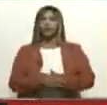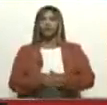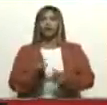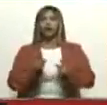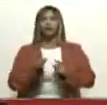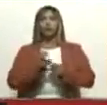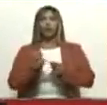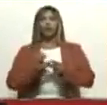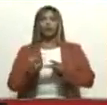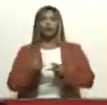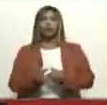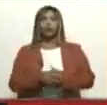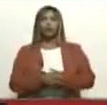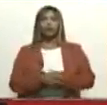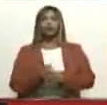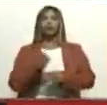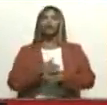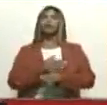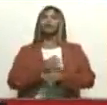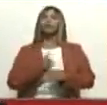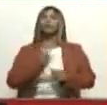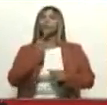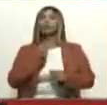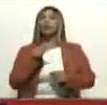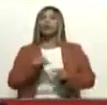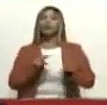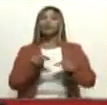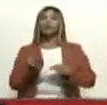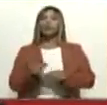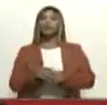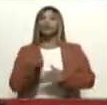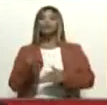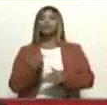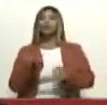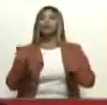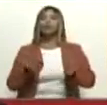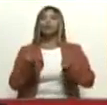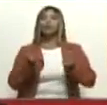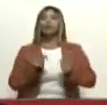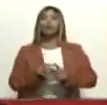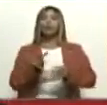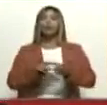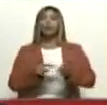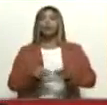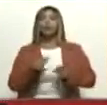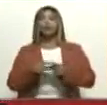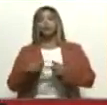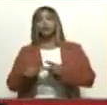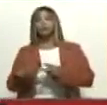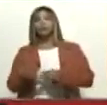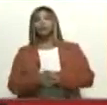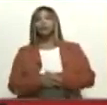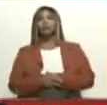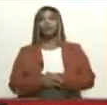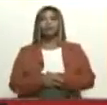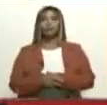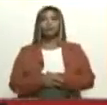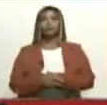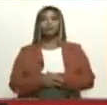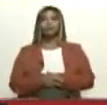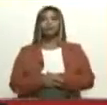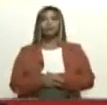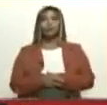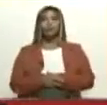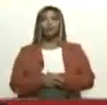esos elementos. Y lo digo a partir de estas ferias que vienen promoviendo la lectura, la diversidad, la oferta justamente también